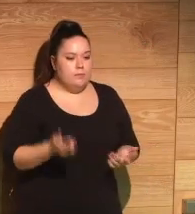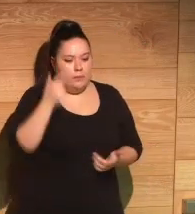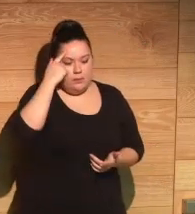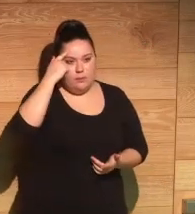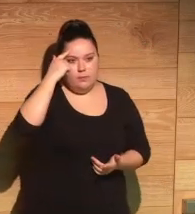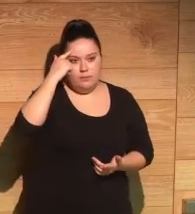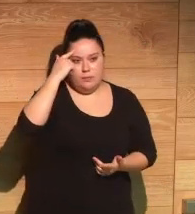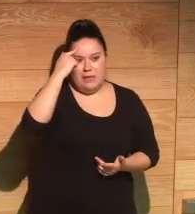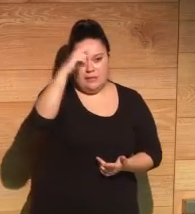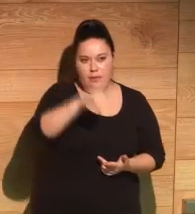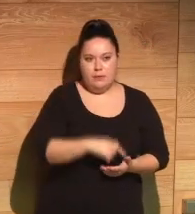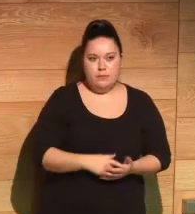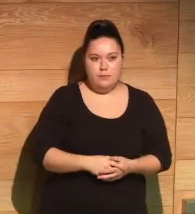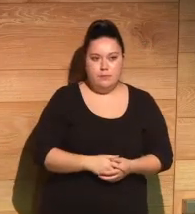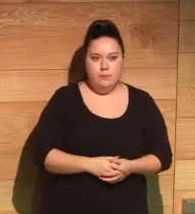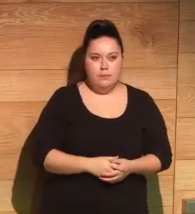pero por otra parte,